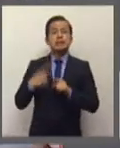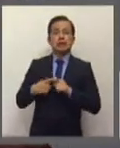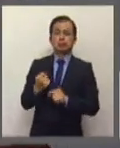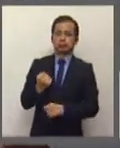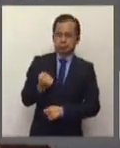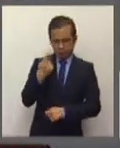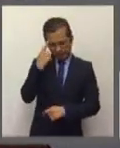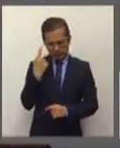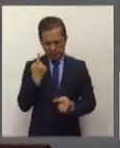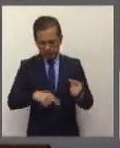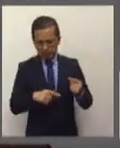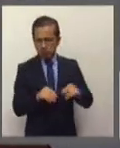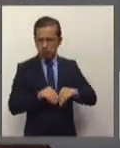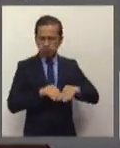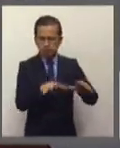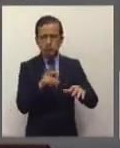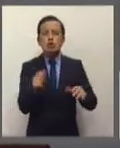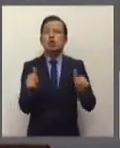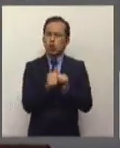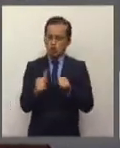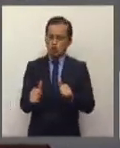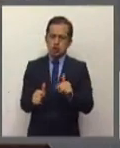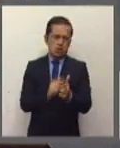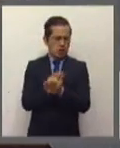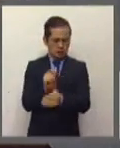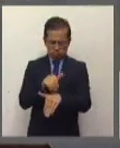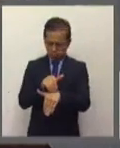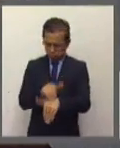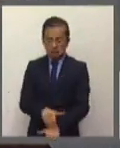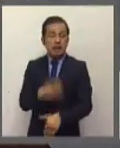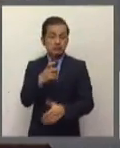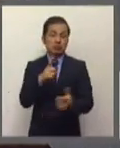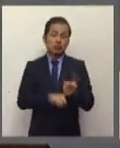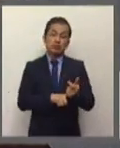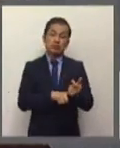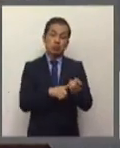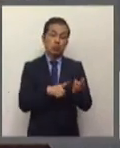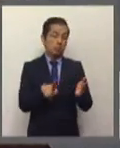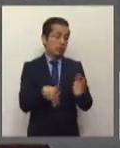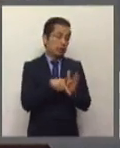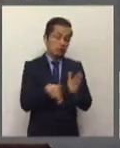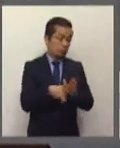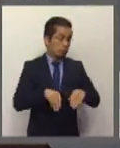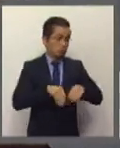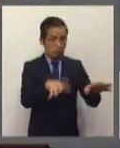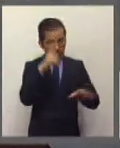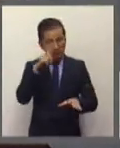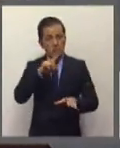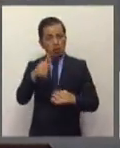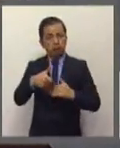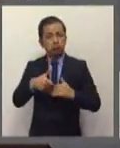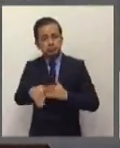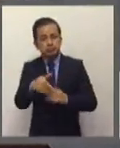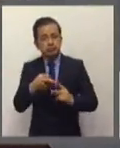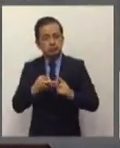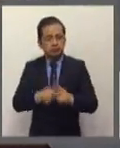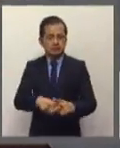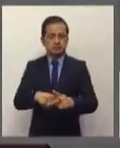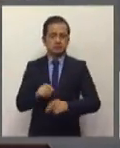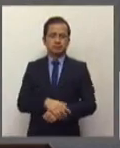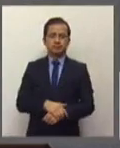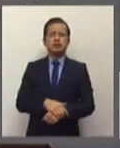disposiciones jurídicas de que deberán ser publicadas para que surtan efectos jurídicos, así como la forma en que será